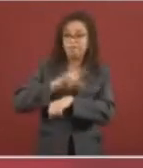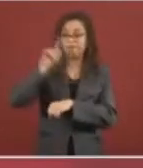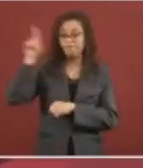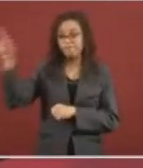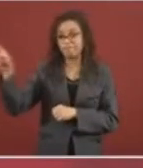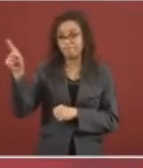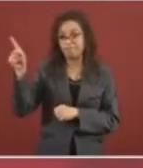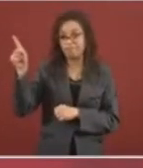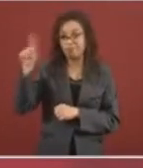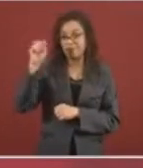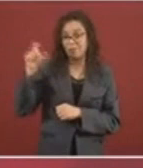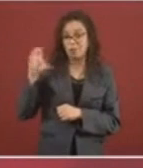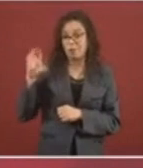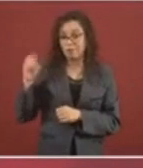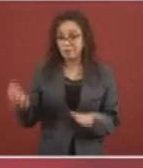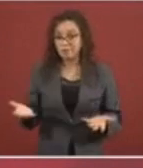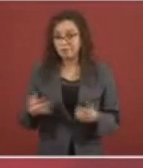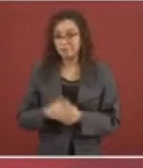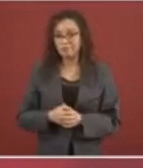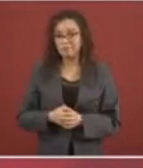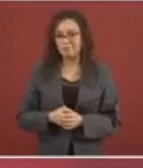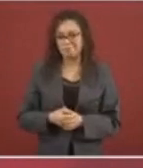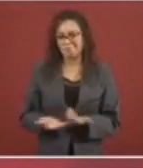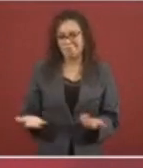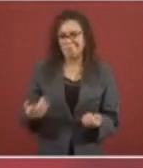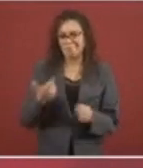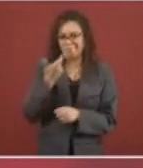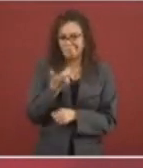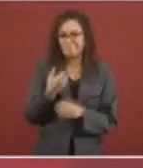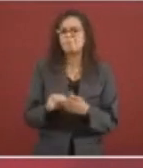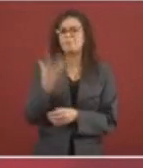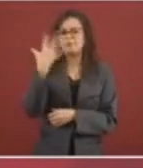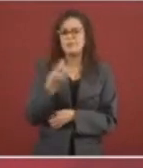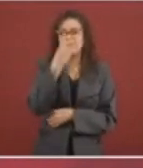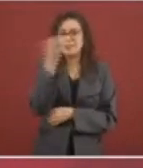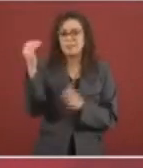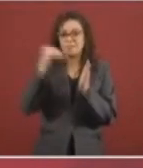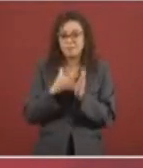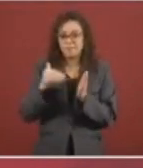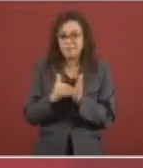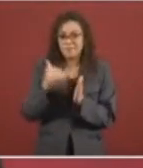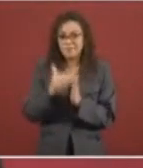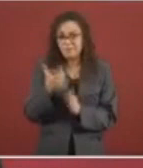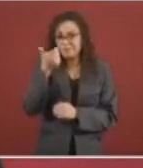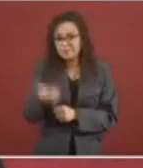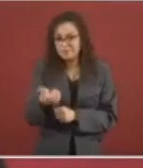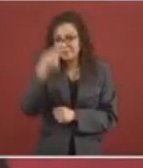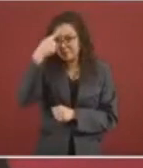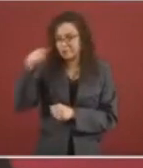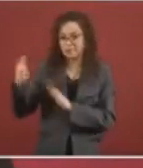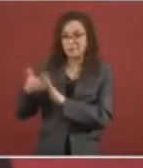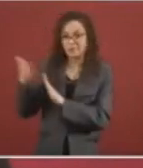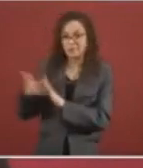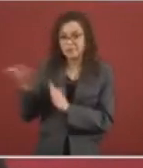el estimado, 300,000 millones de pesos. el aeropuerto de